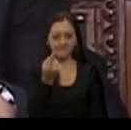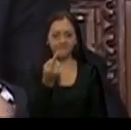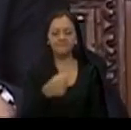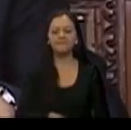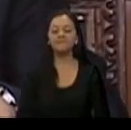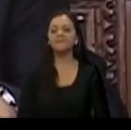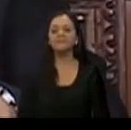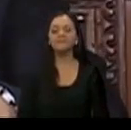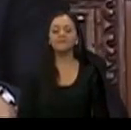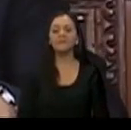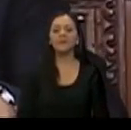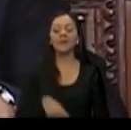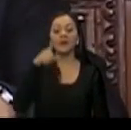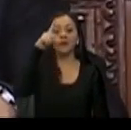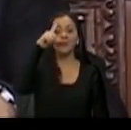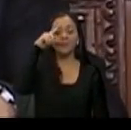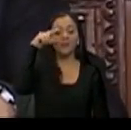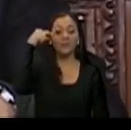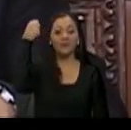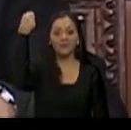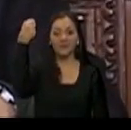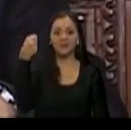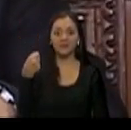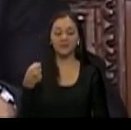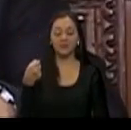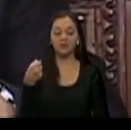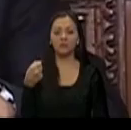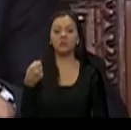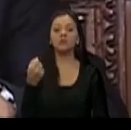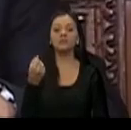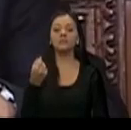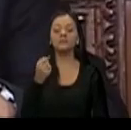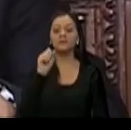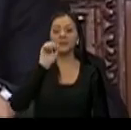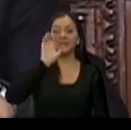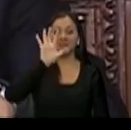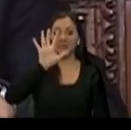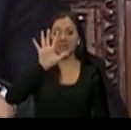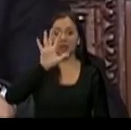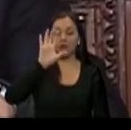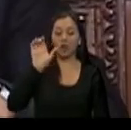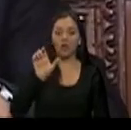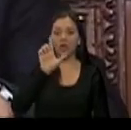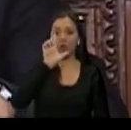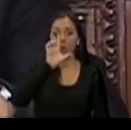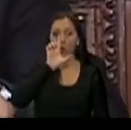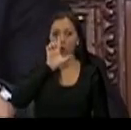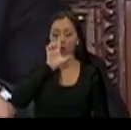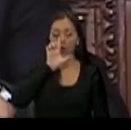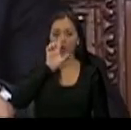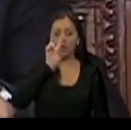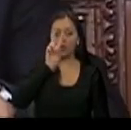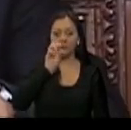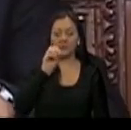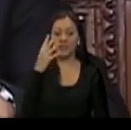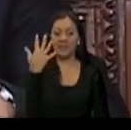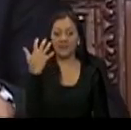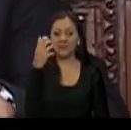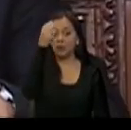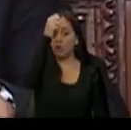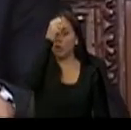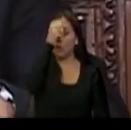El Papa Francisco saldrá el día domingo 5 de julio del 2015 desde el